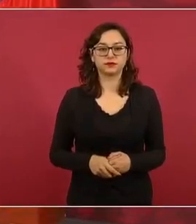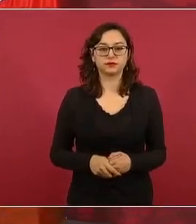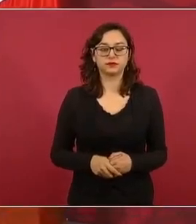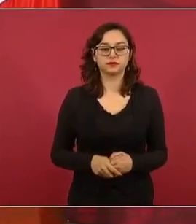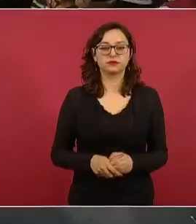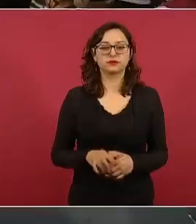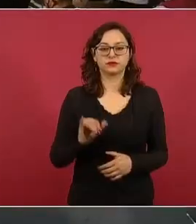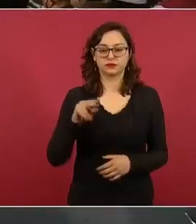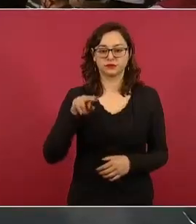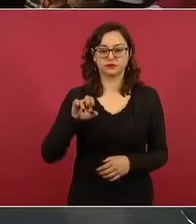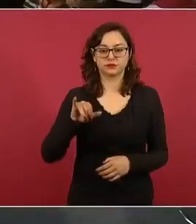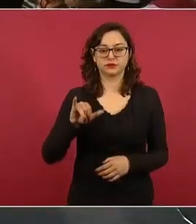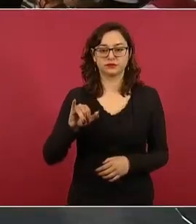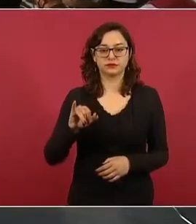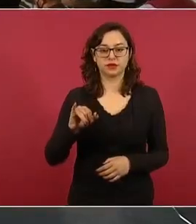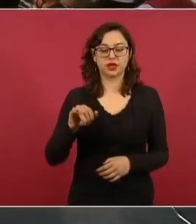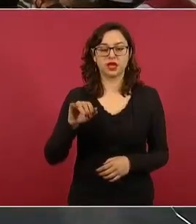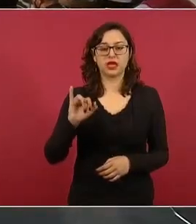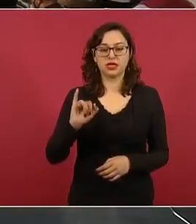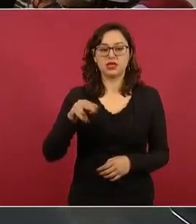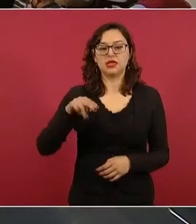Esto es el INEGI.